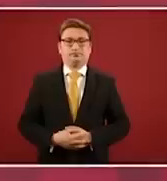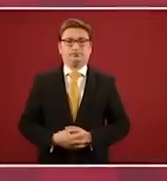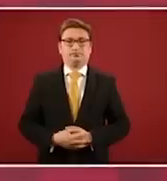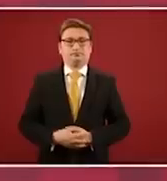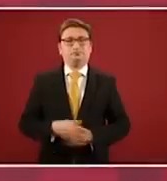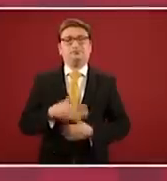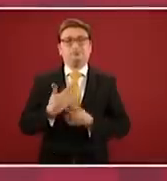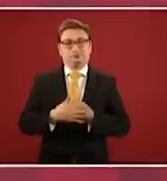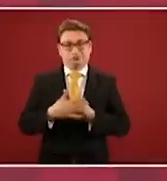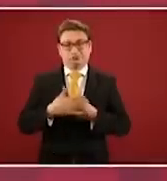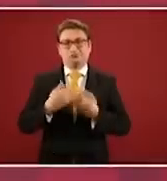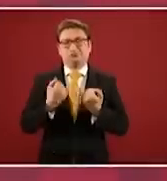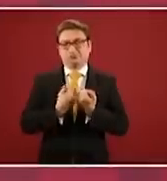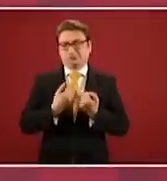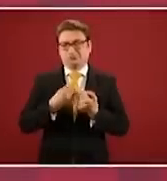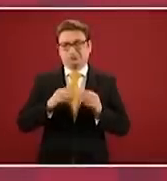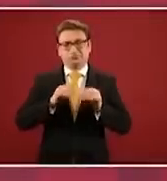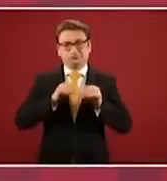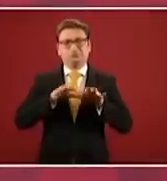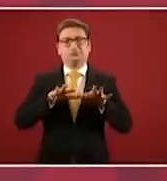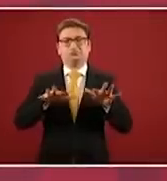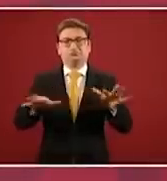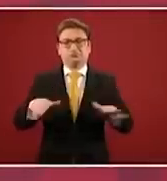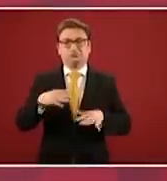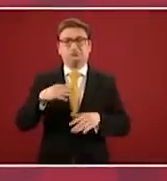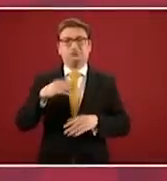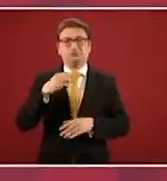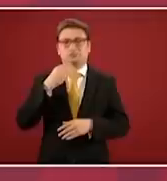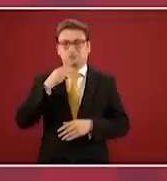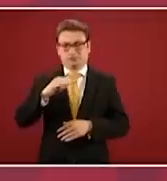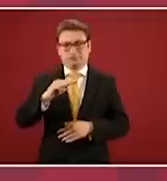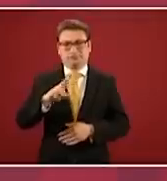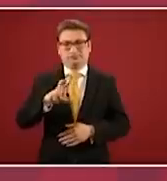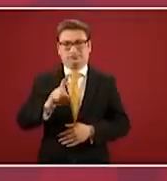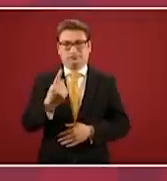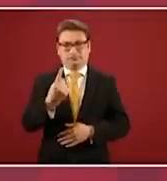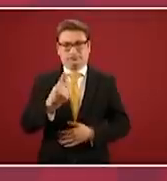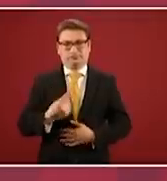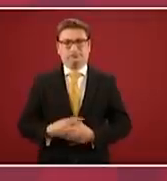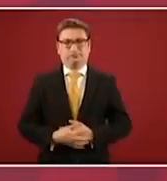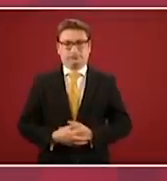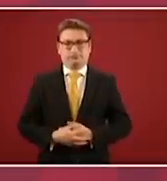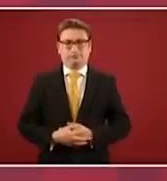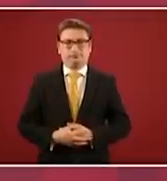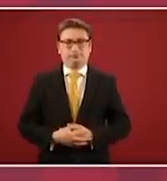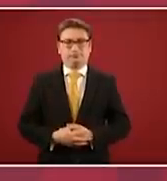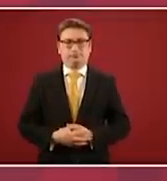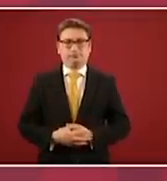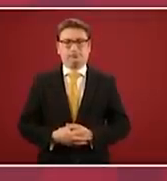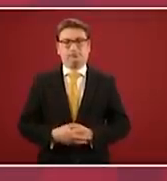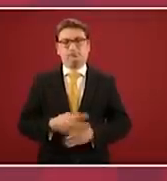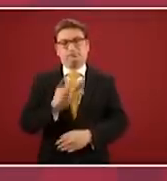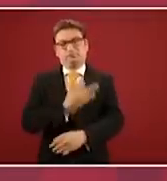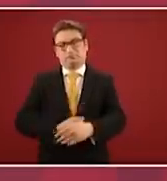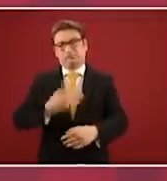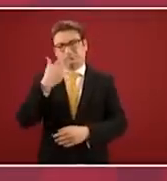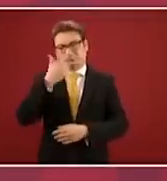dar a conocer, a transmitir un mensaje el 31 por la